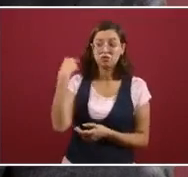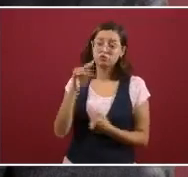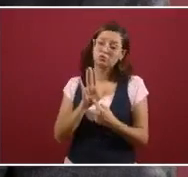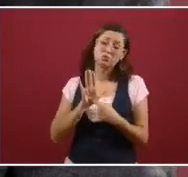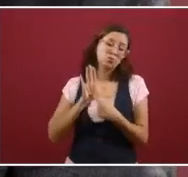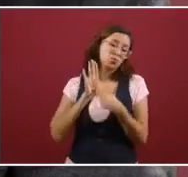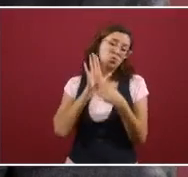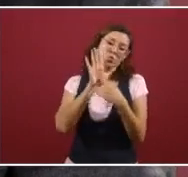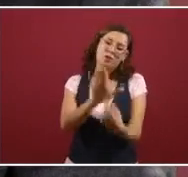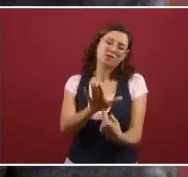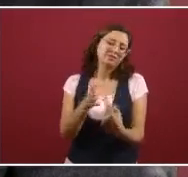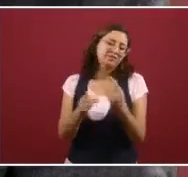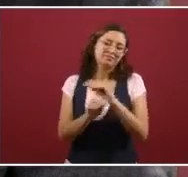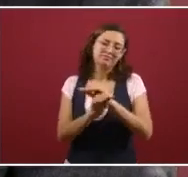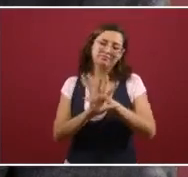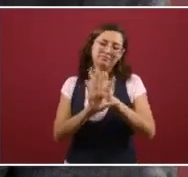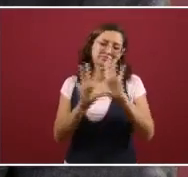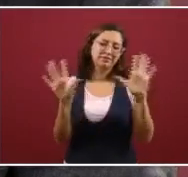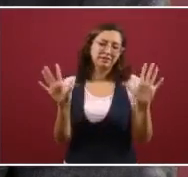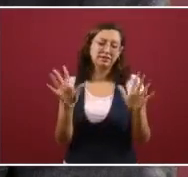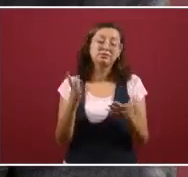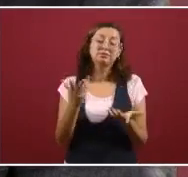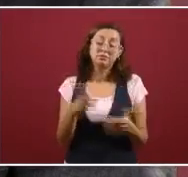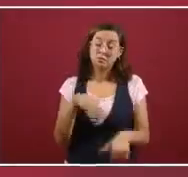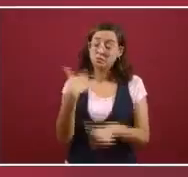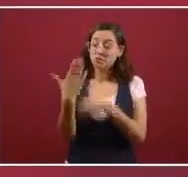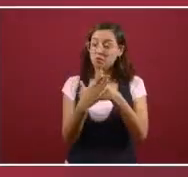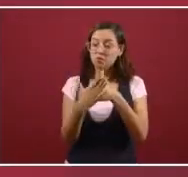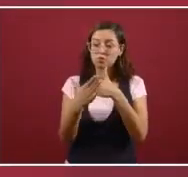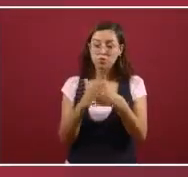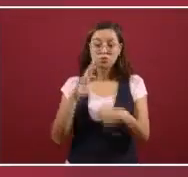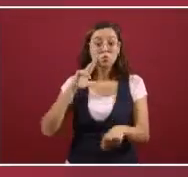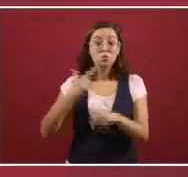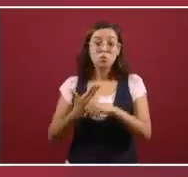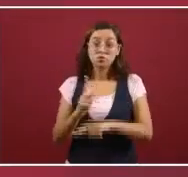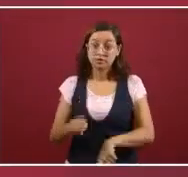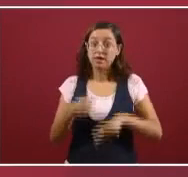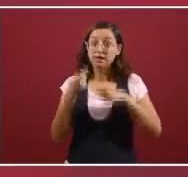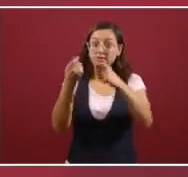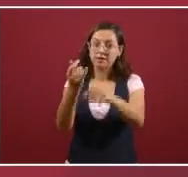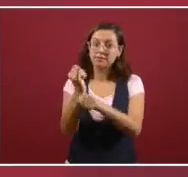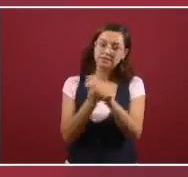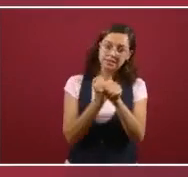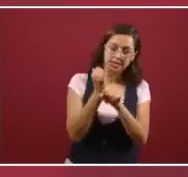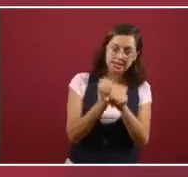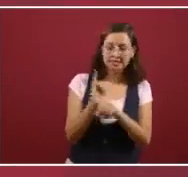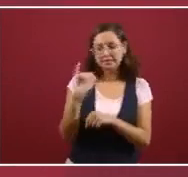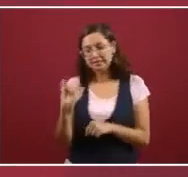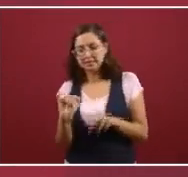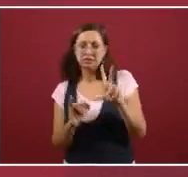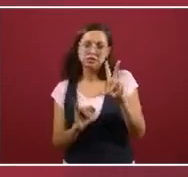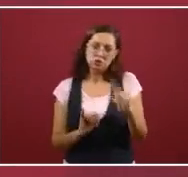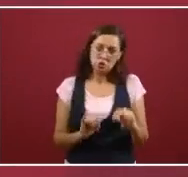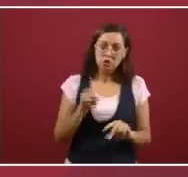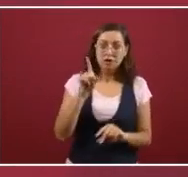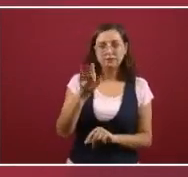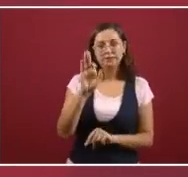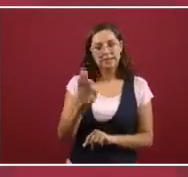y eso va a corresponder a la Fiscalía investigarlo, que estoy hablando